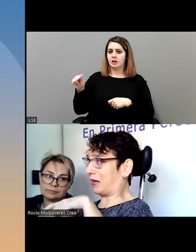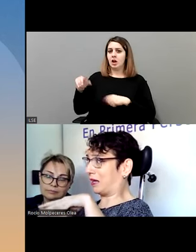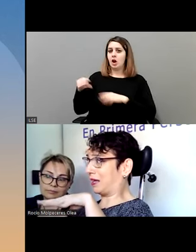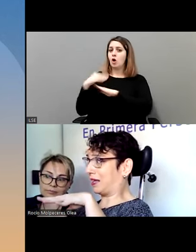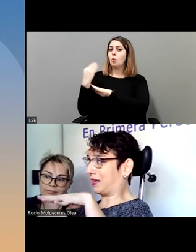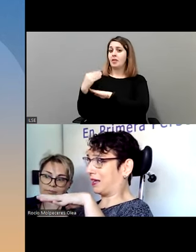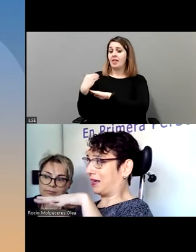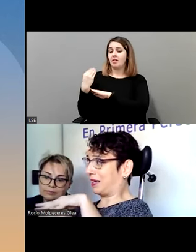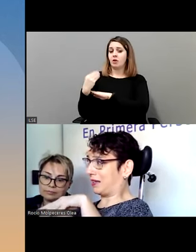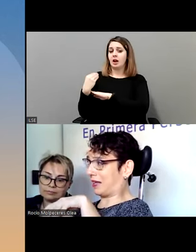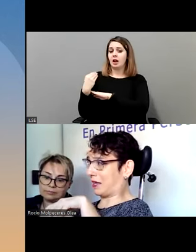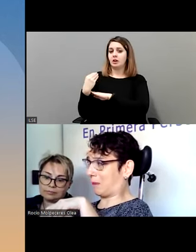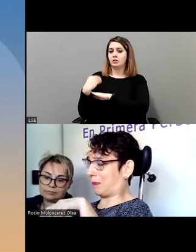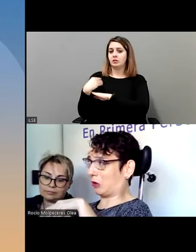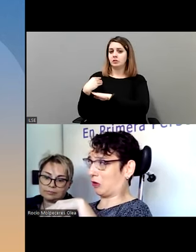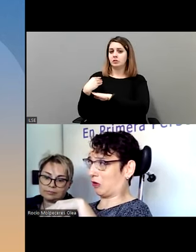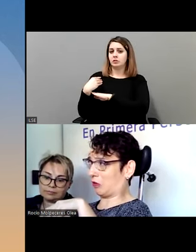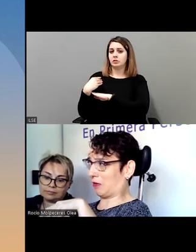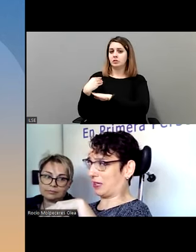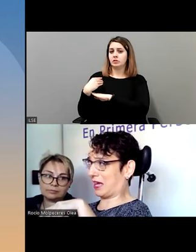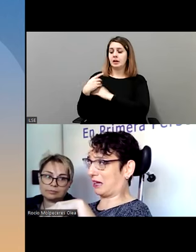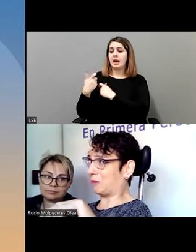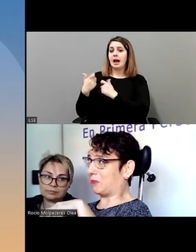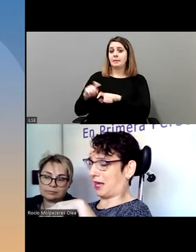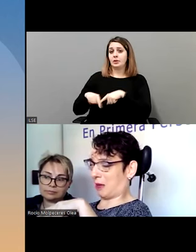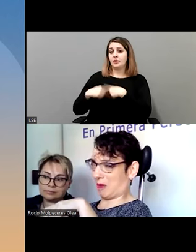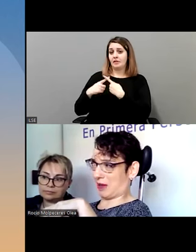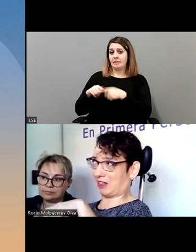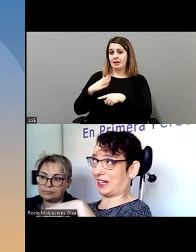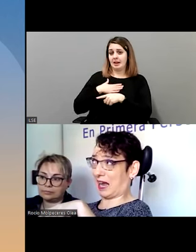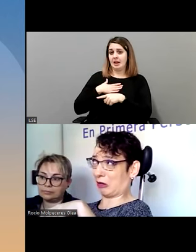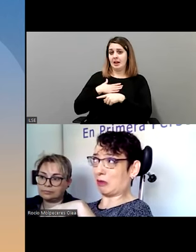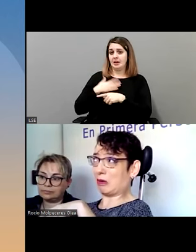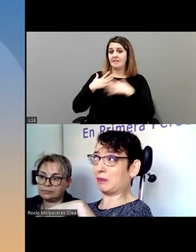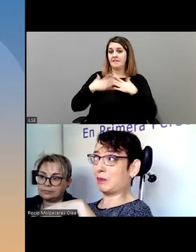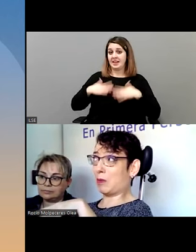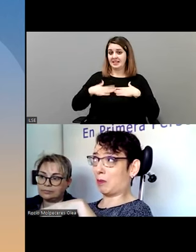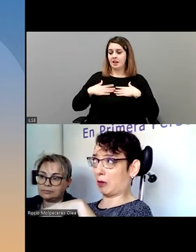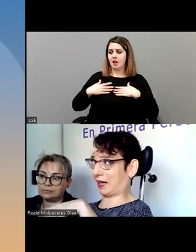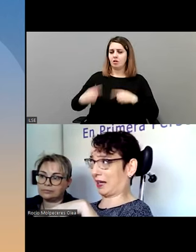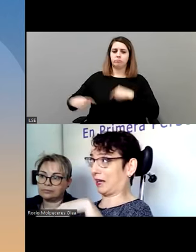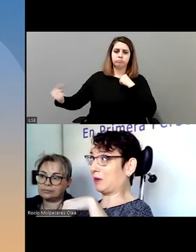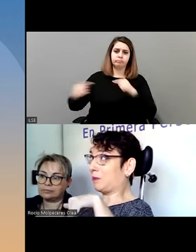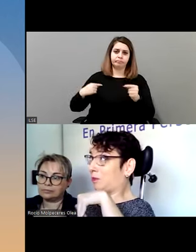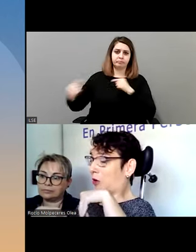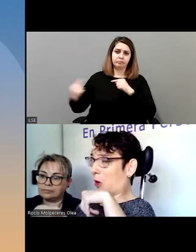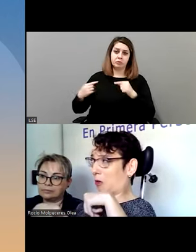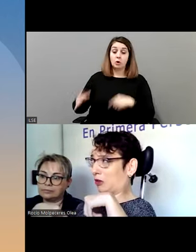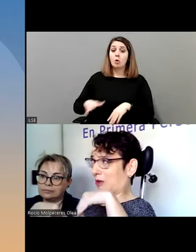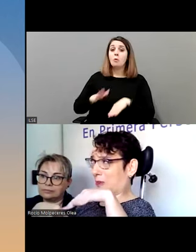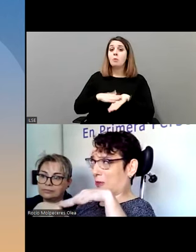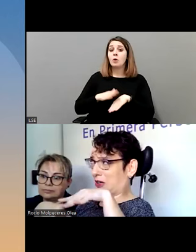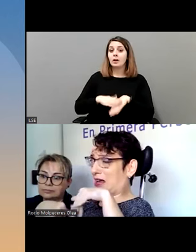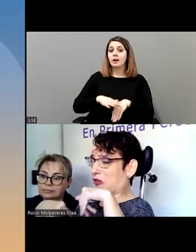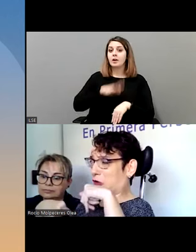cuidadora del ámbito familiar que me vestía, ¿no? Porque, ¿cómo